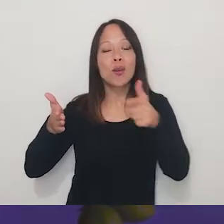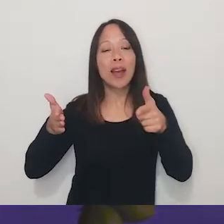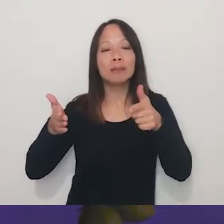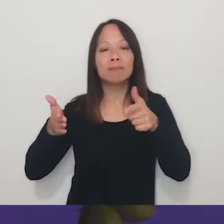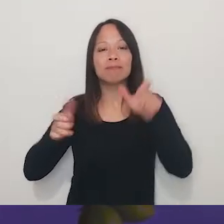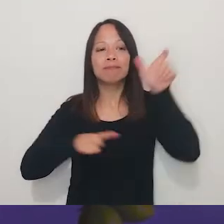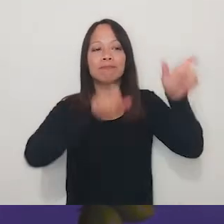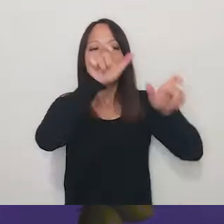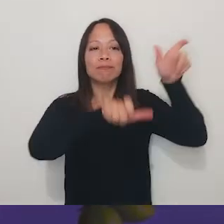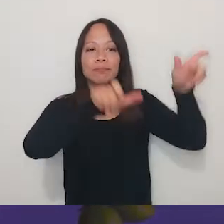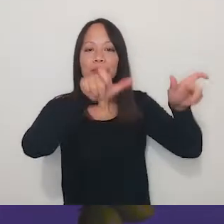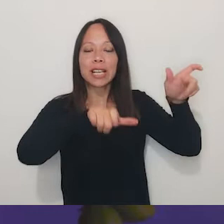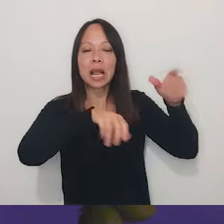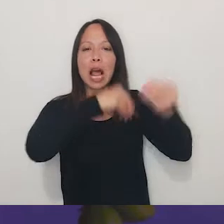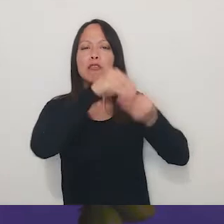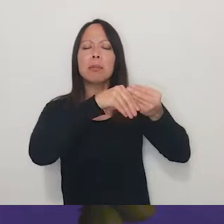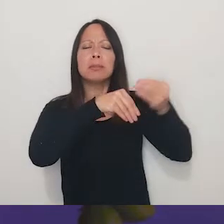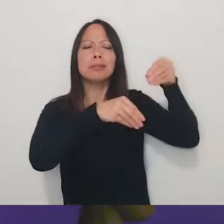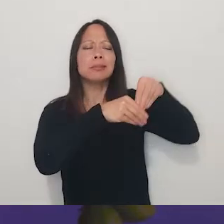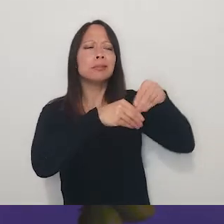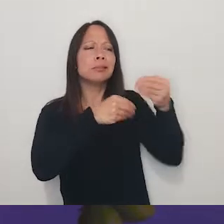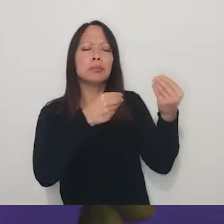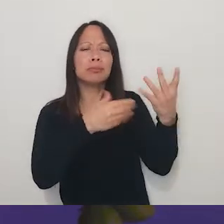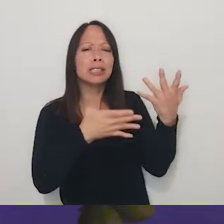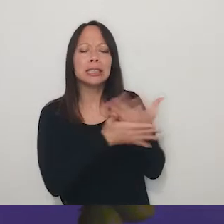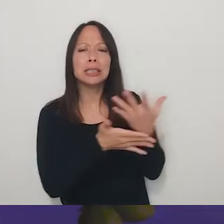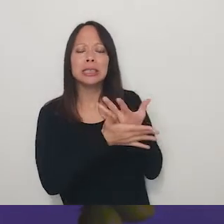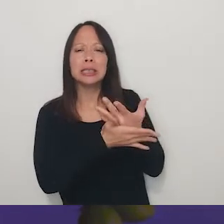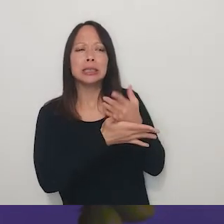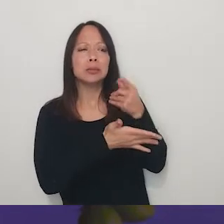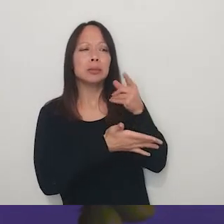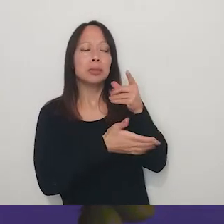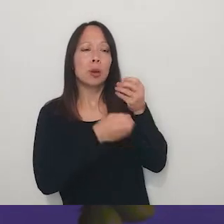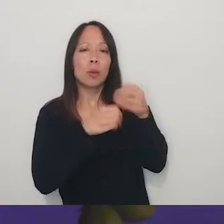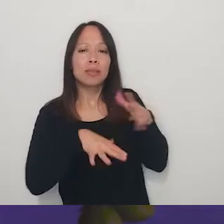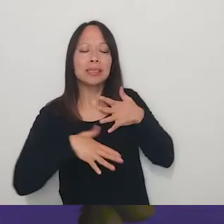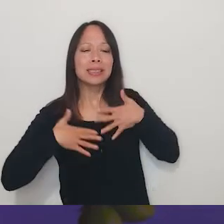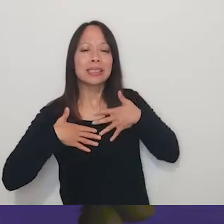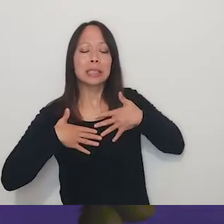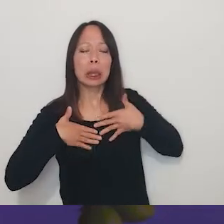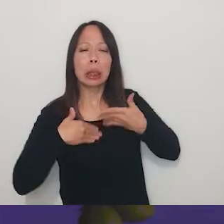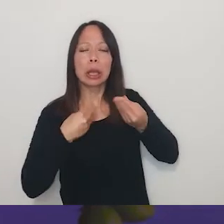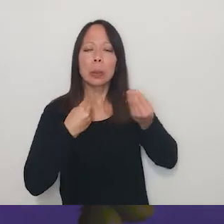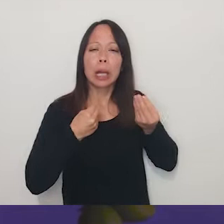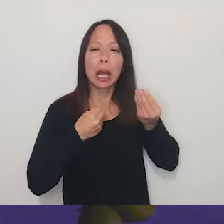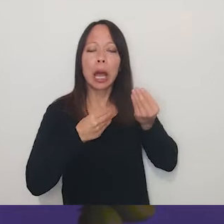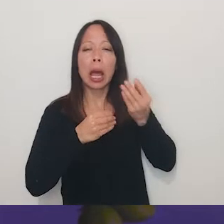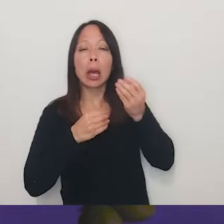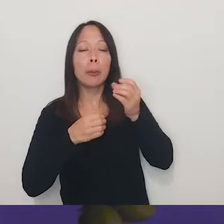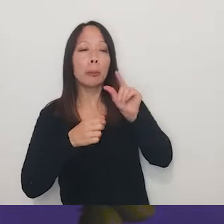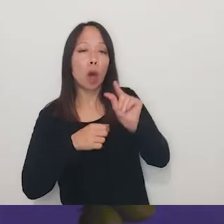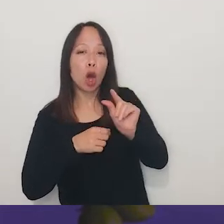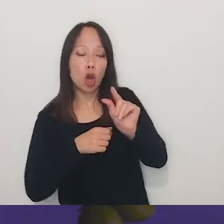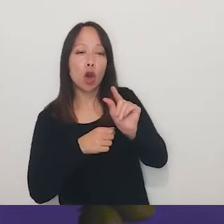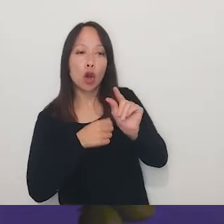para el paciente en general es muy complejo y doloroso. El viaje empieza con un primer síntoma, que puede ser un síntoma menor